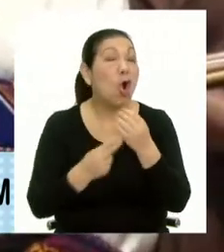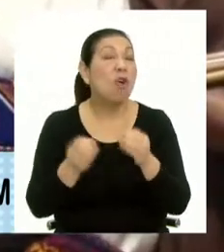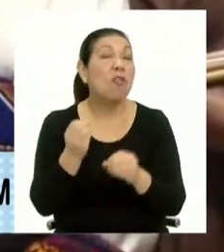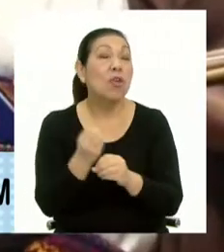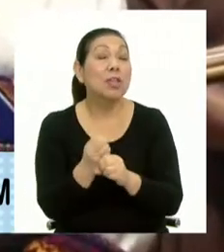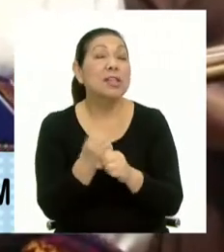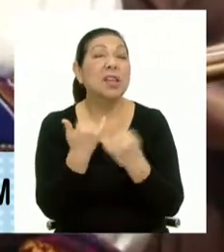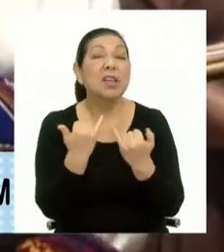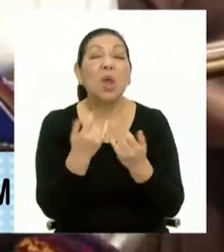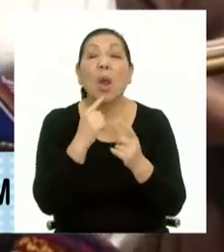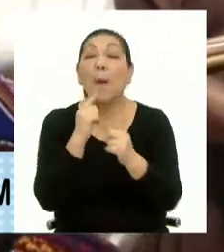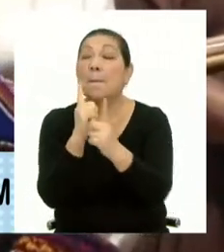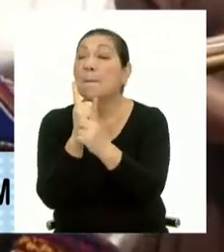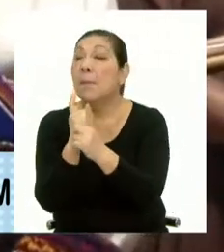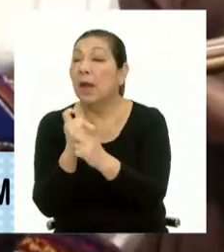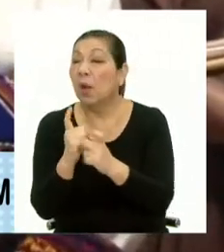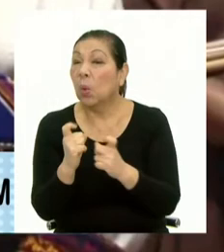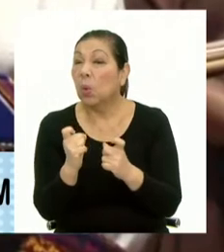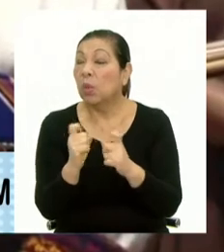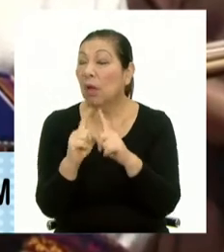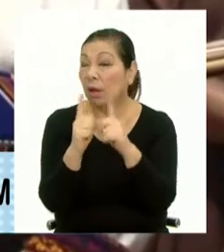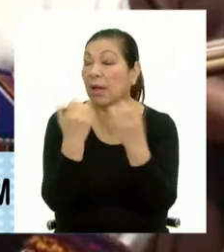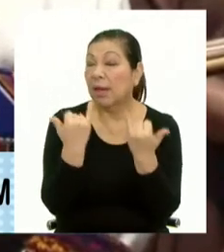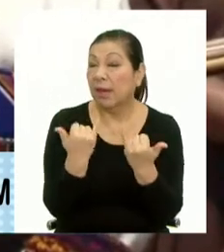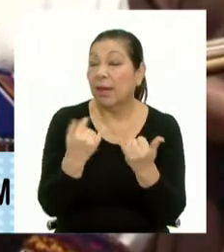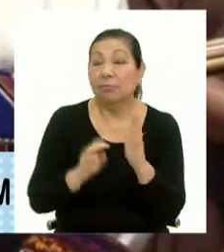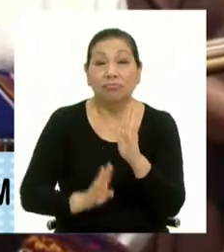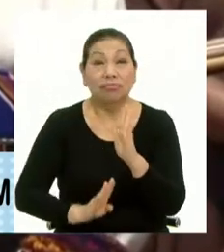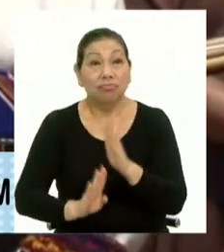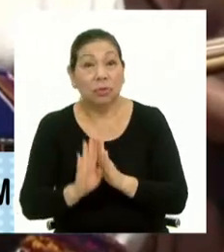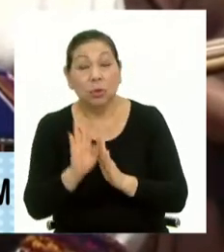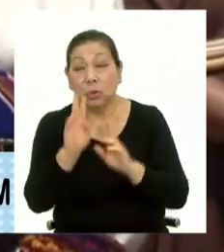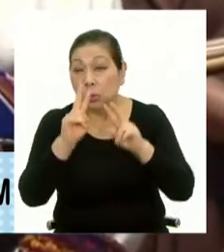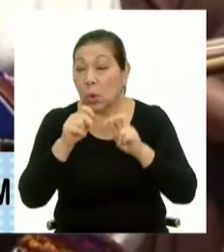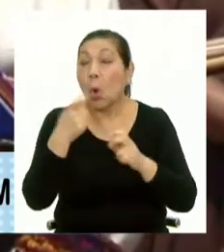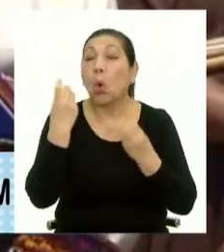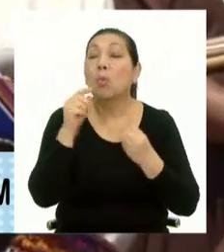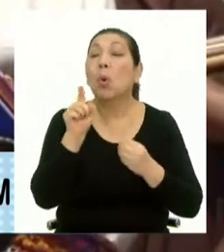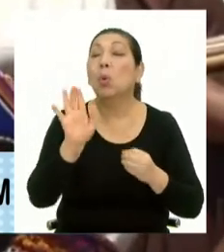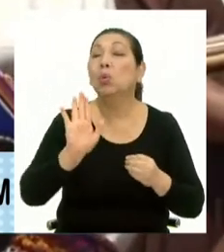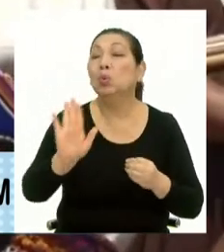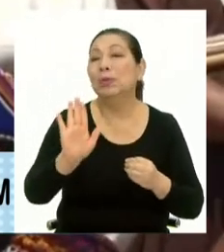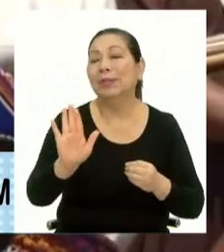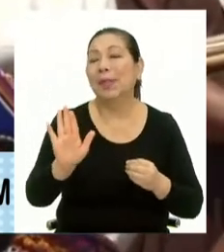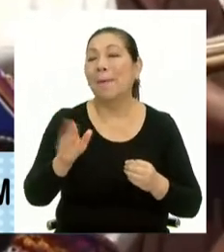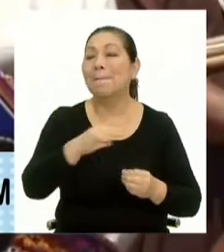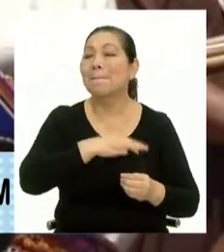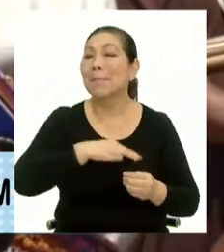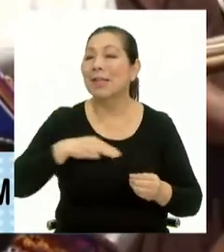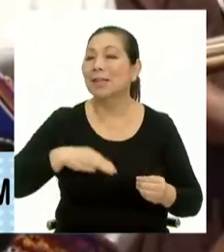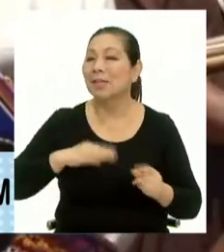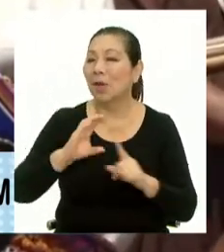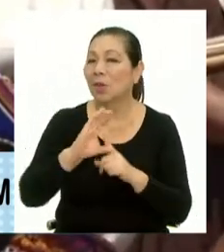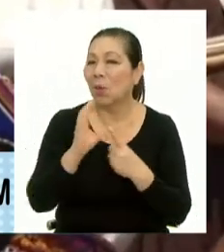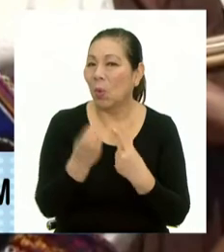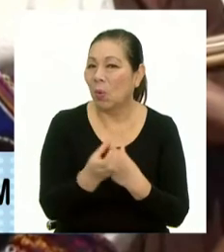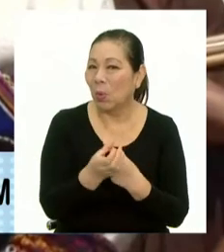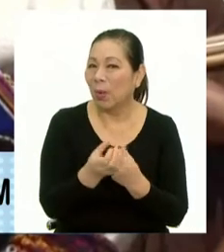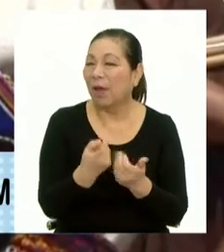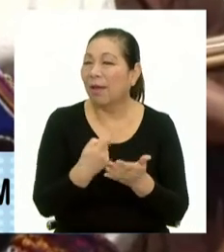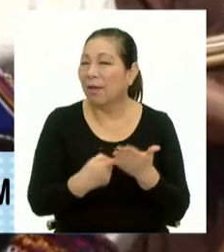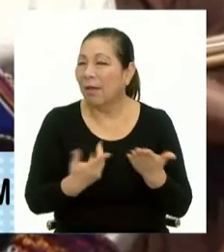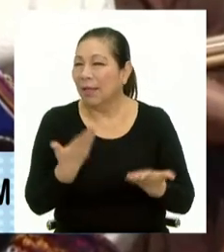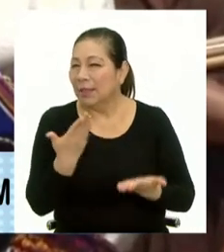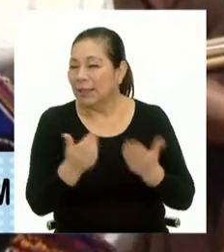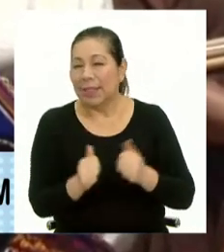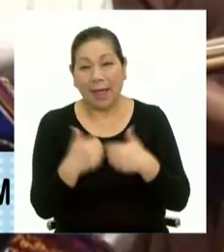me permite hacerle la consulta, estos cuestionamientos que han surgido en torno a su investidura frente al Ministerio de Cultura y considerando